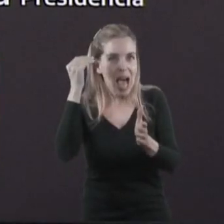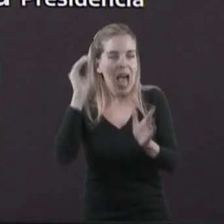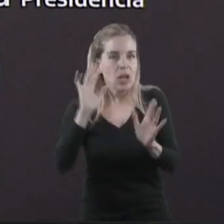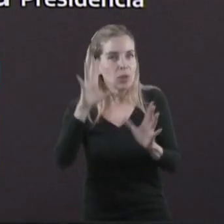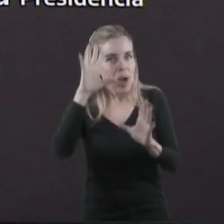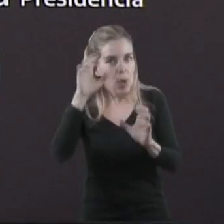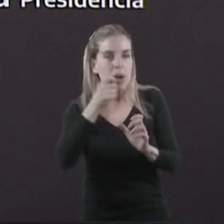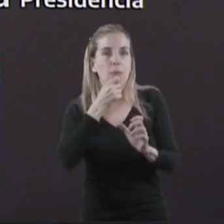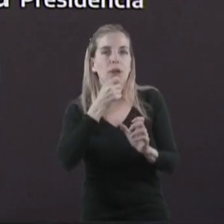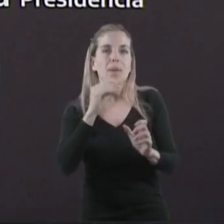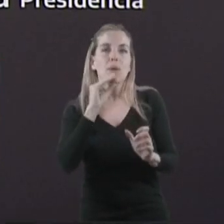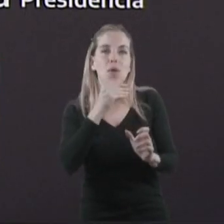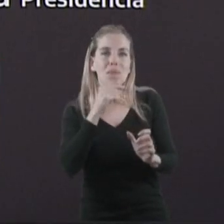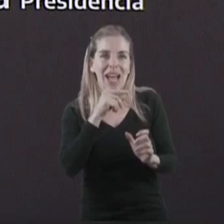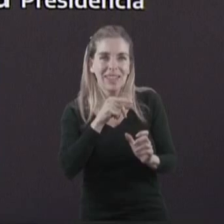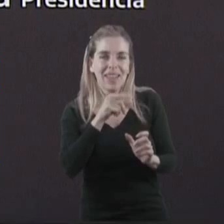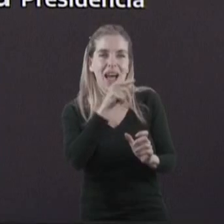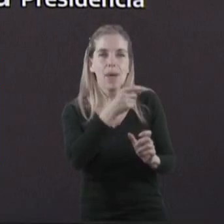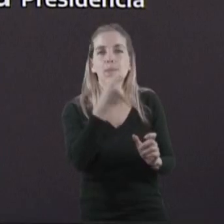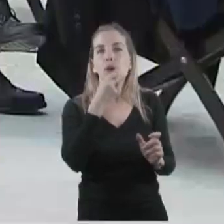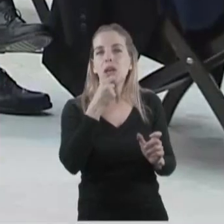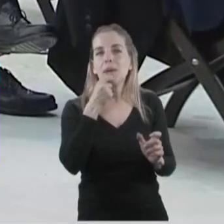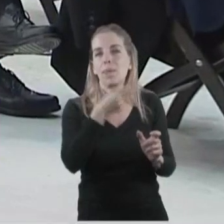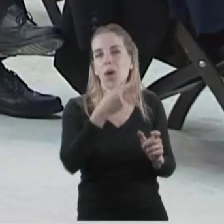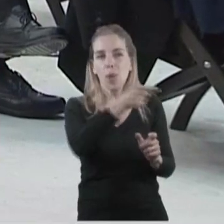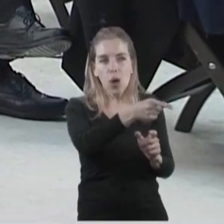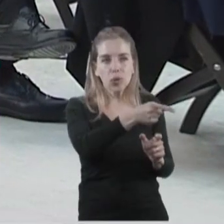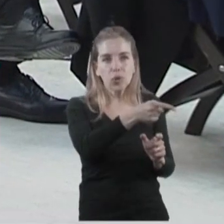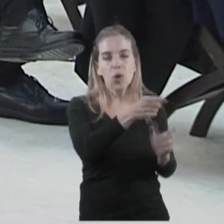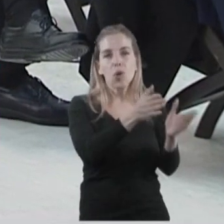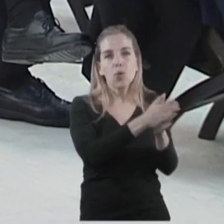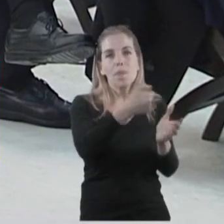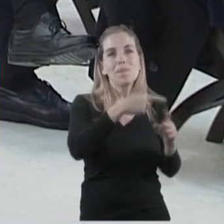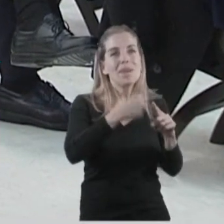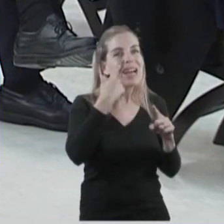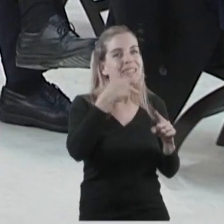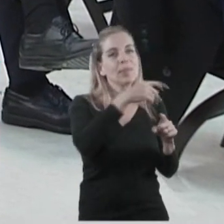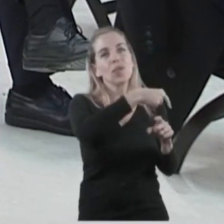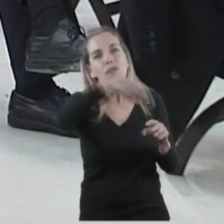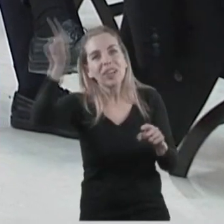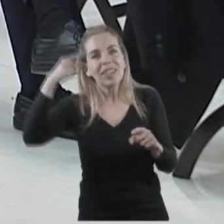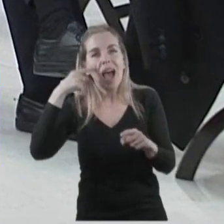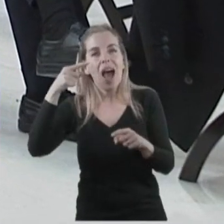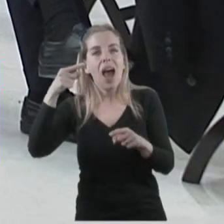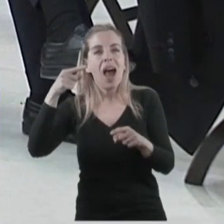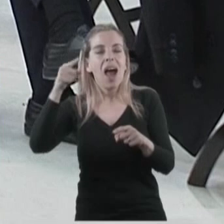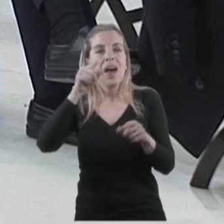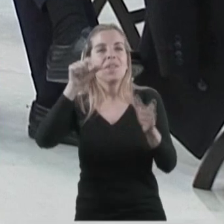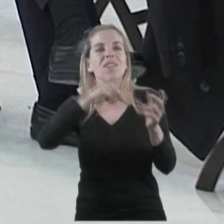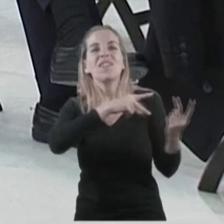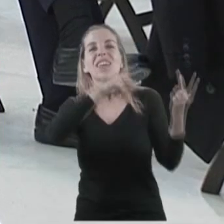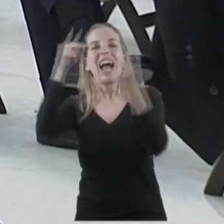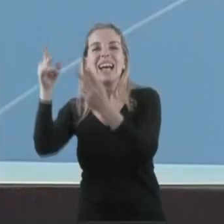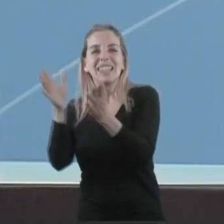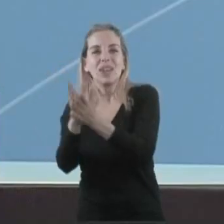Recuerdo, por ejemplo, Sergio, cuando junto a Máximo fuiste a conseguir votos para la enmienda presupuestaria para